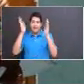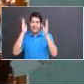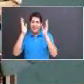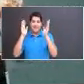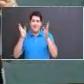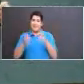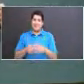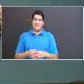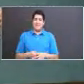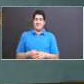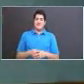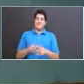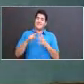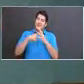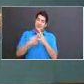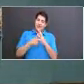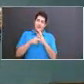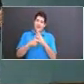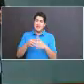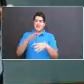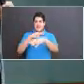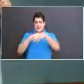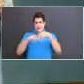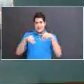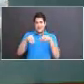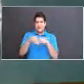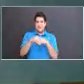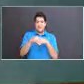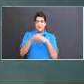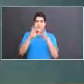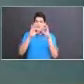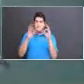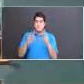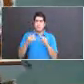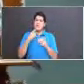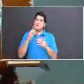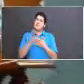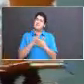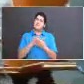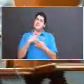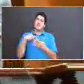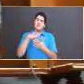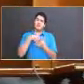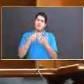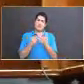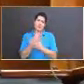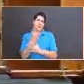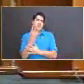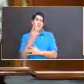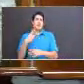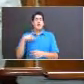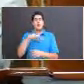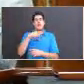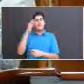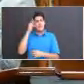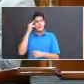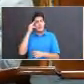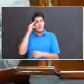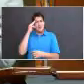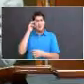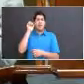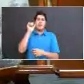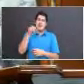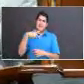Entonces empieza la transformación. Dice la Biblia que debemos de renovar nuestra mente, pero de esa manera vamos a ir